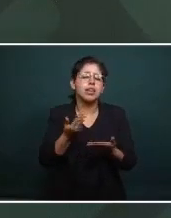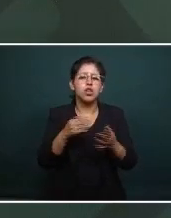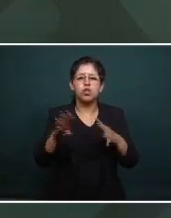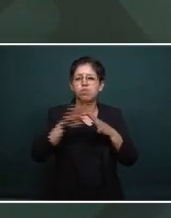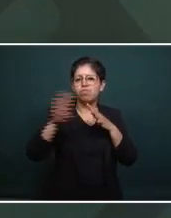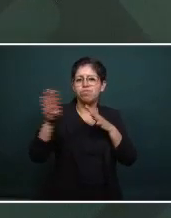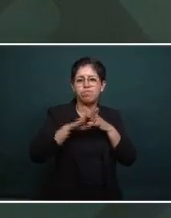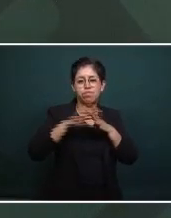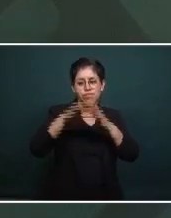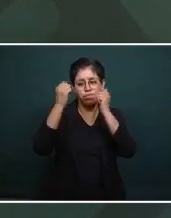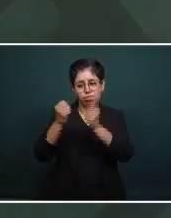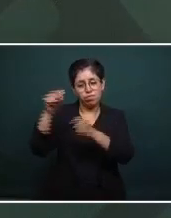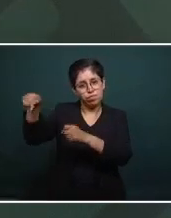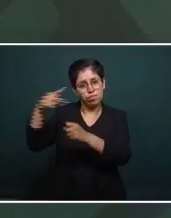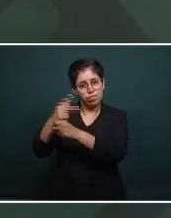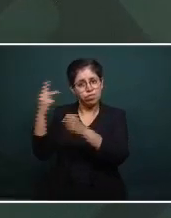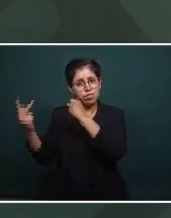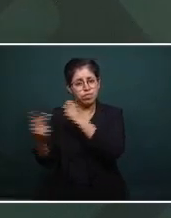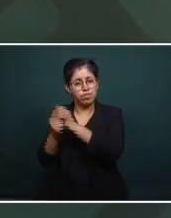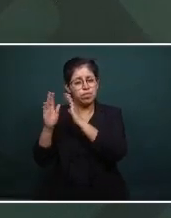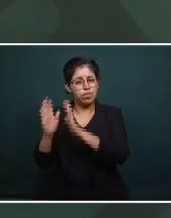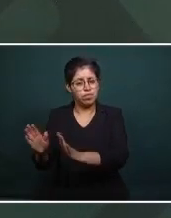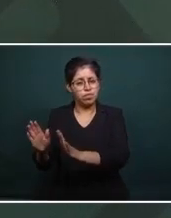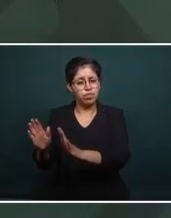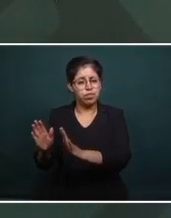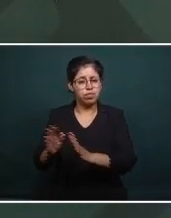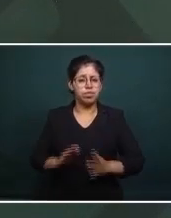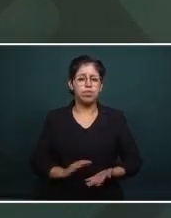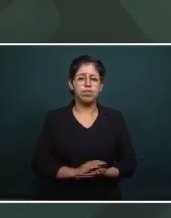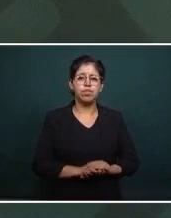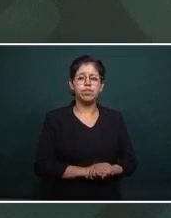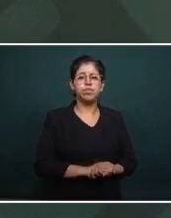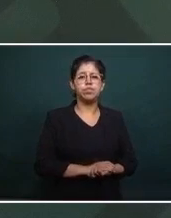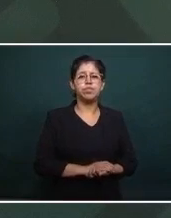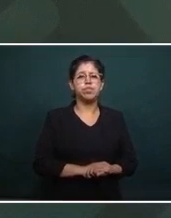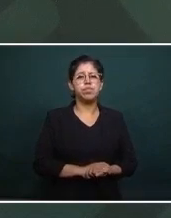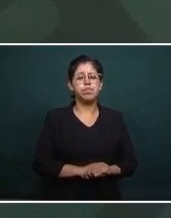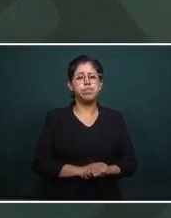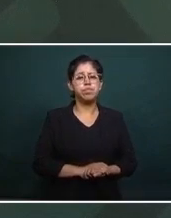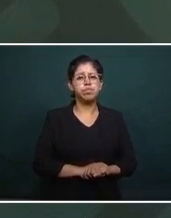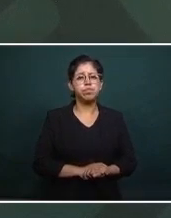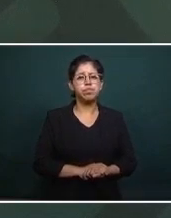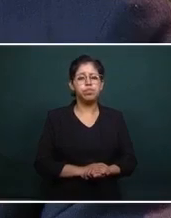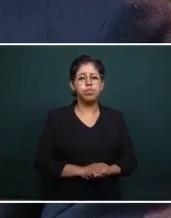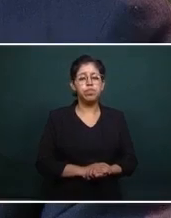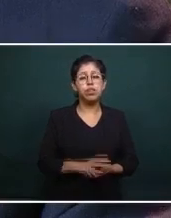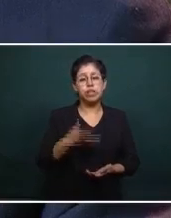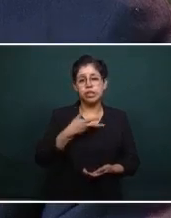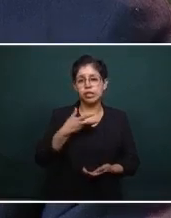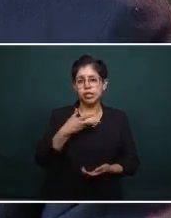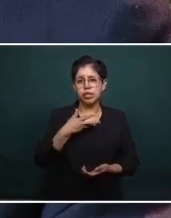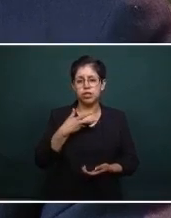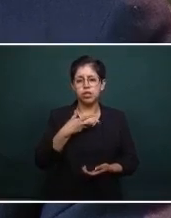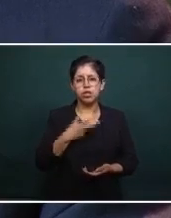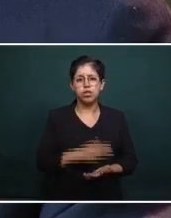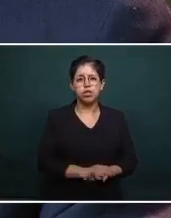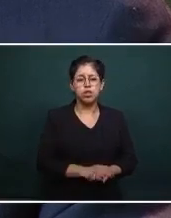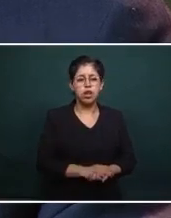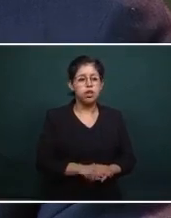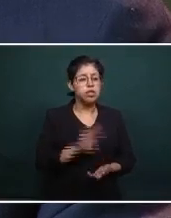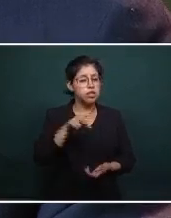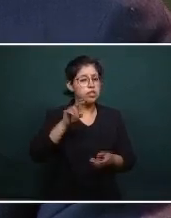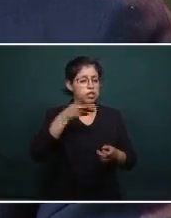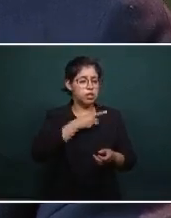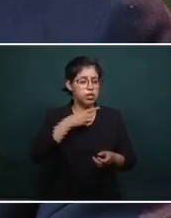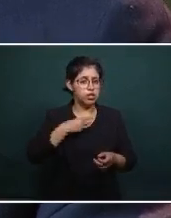México con Honduras y El Salvador. Se tiene que tener en